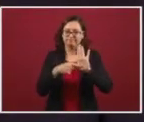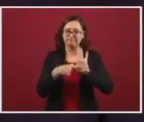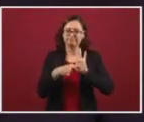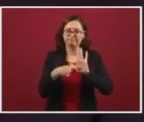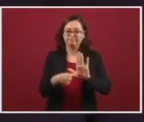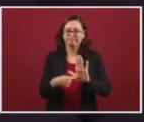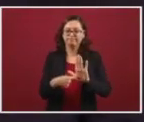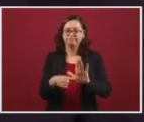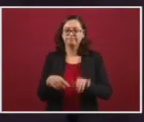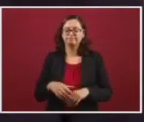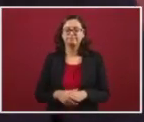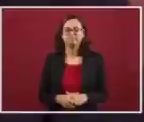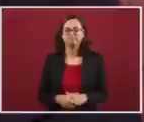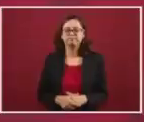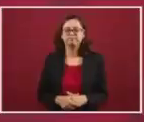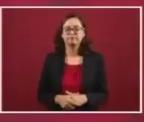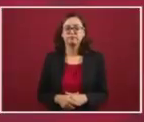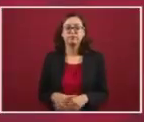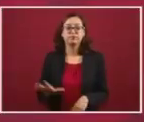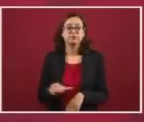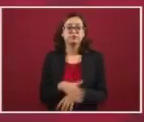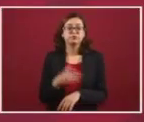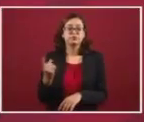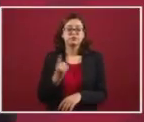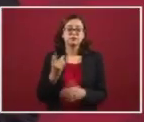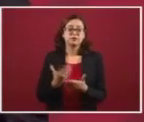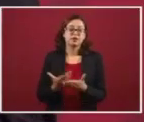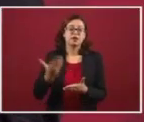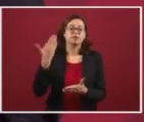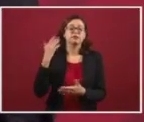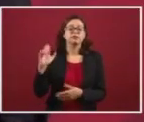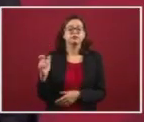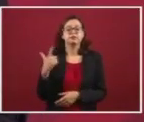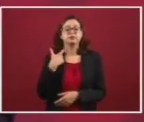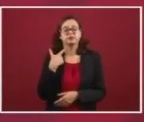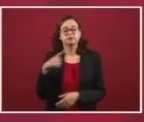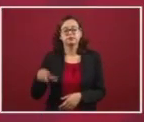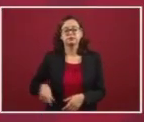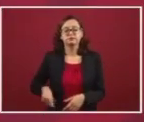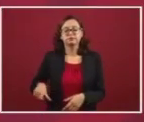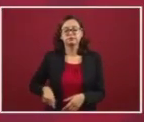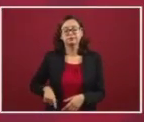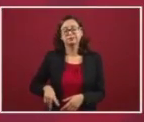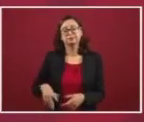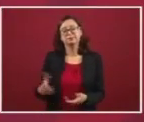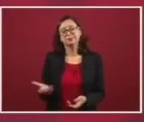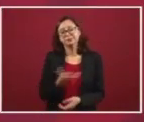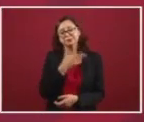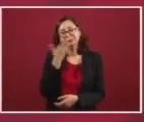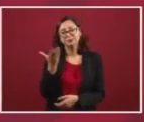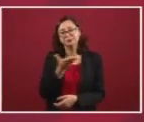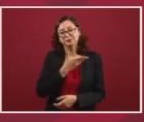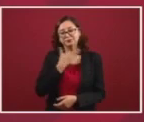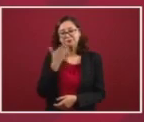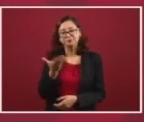porque había la mala costumbre de hacer